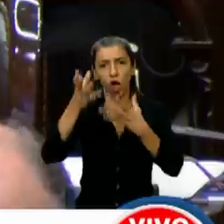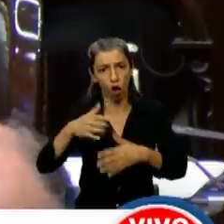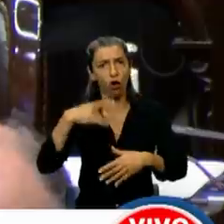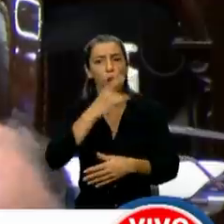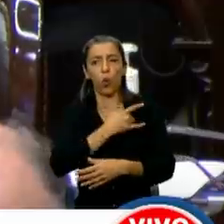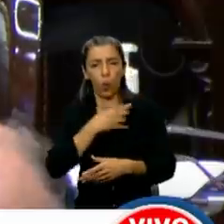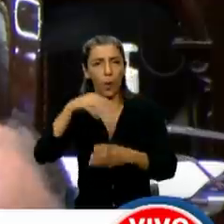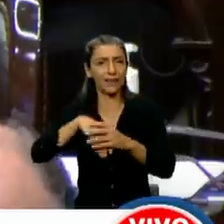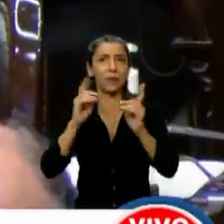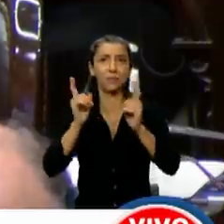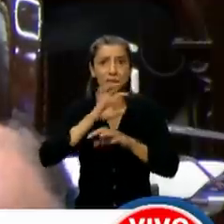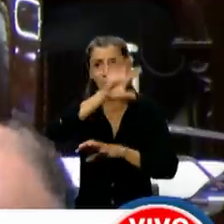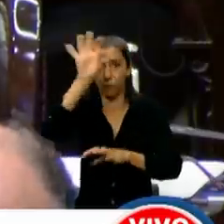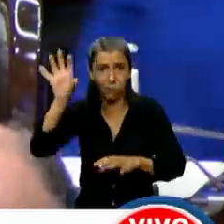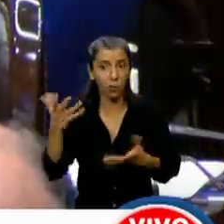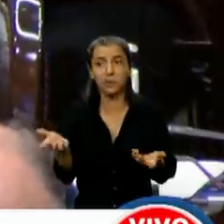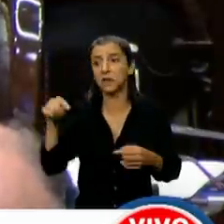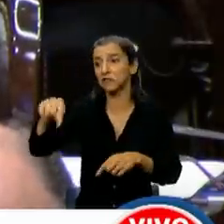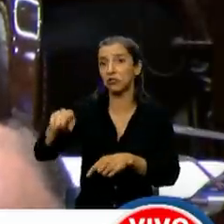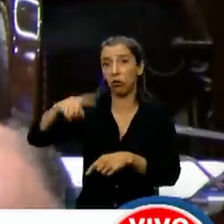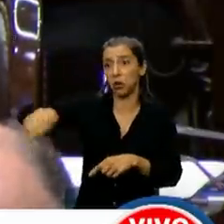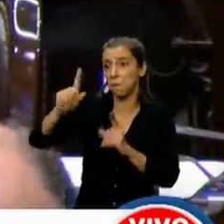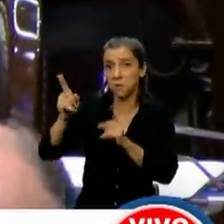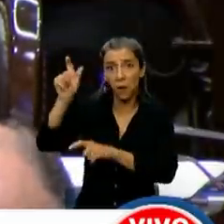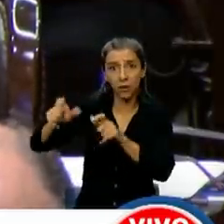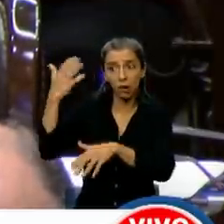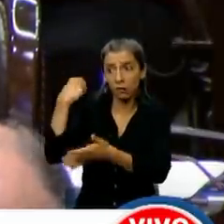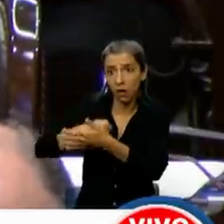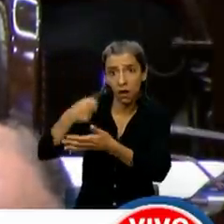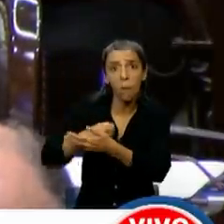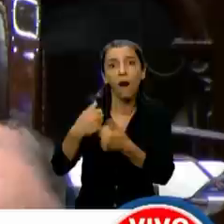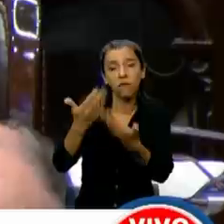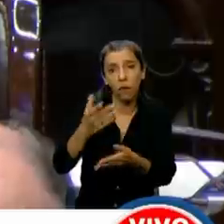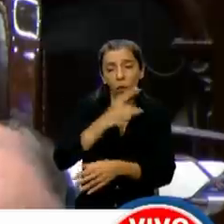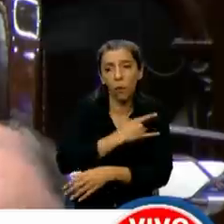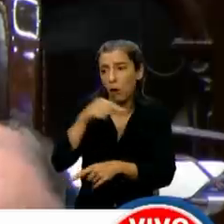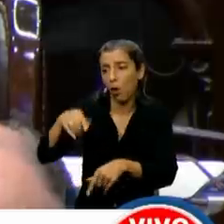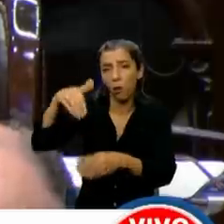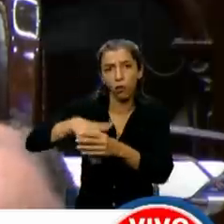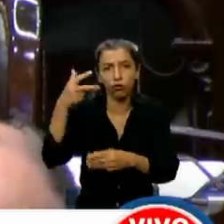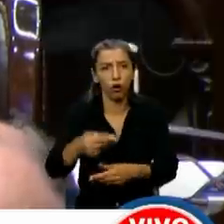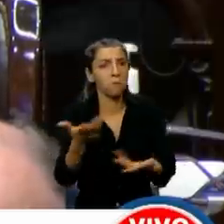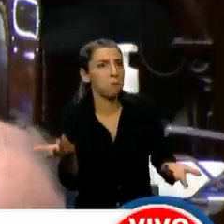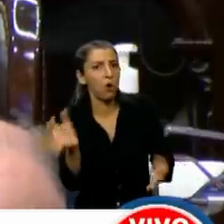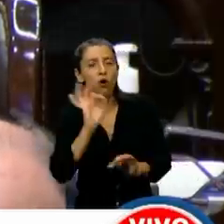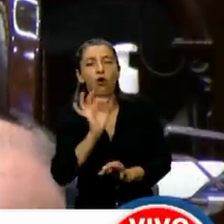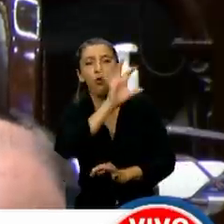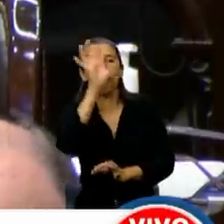incluso en el interior del interior y que os resulta que no van a votar a los gobernadores todos